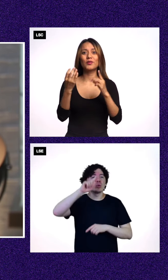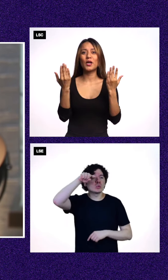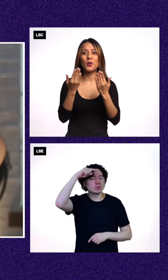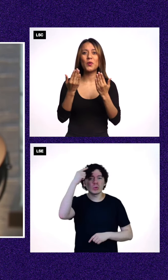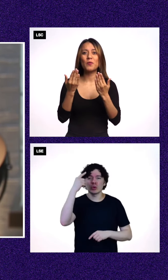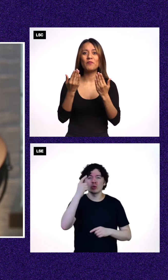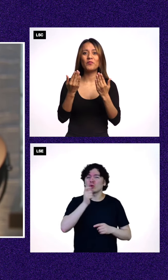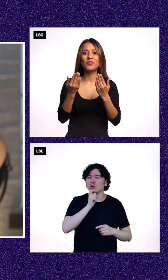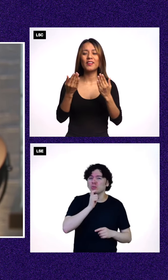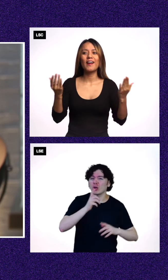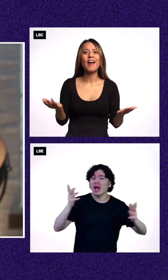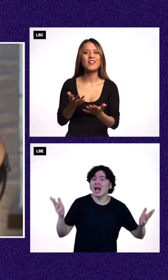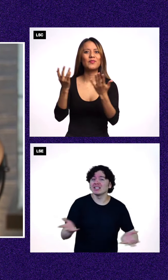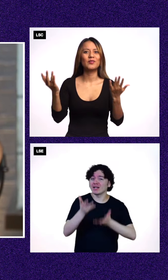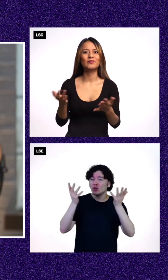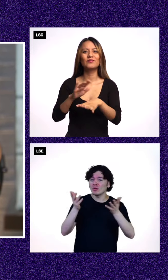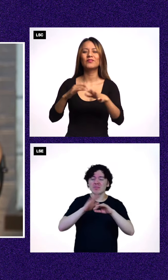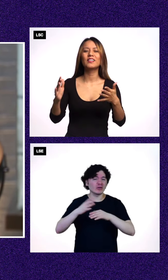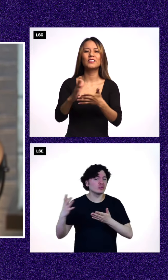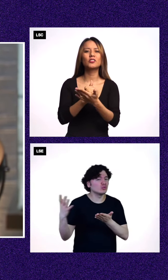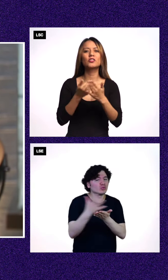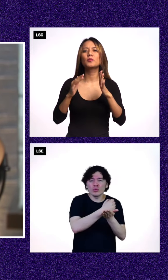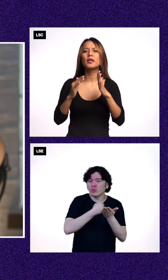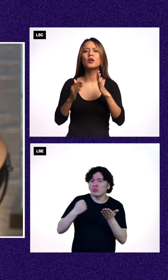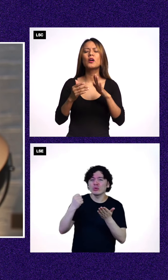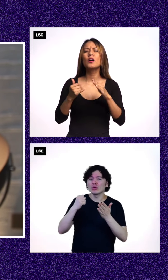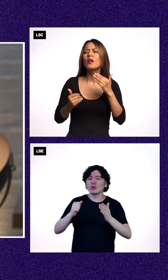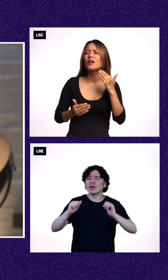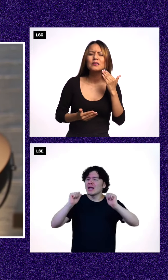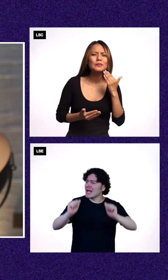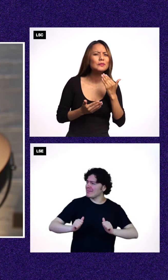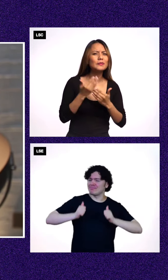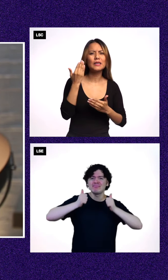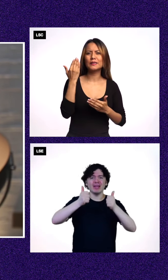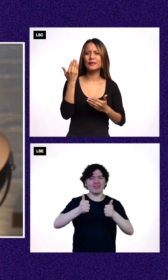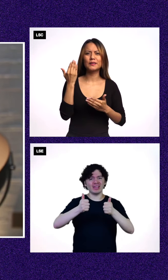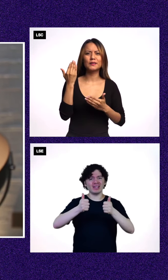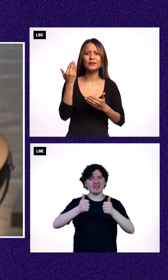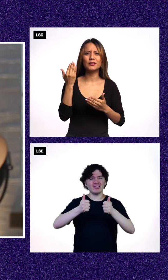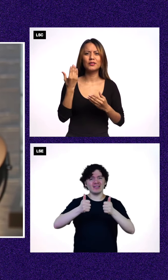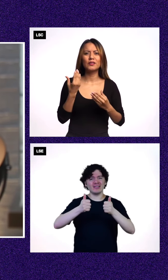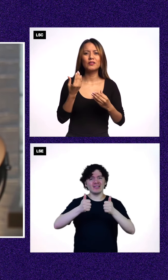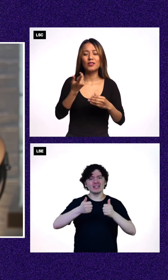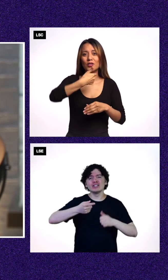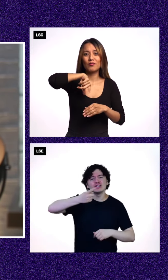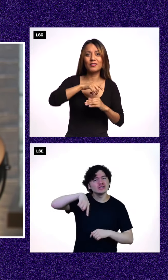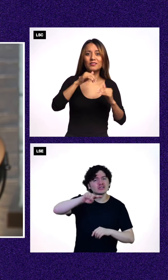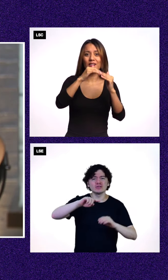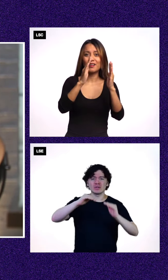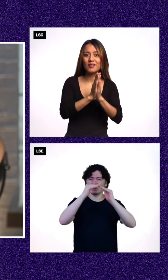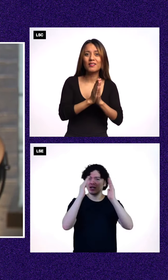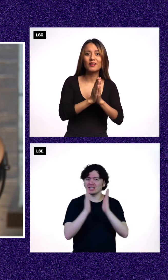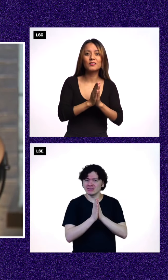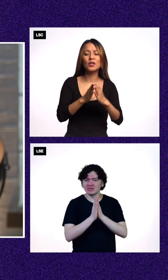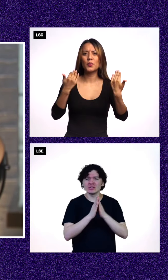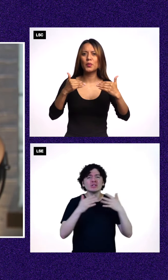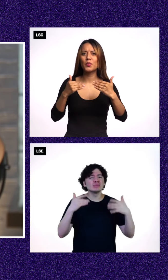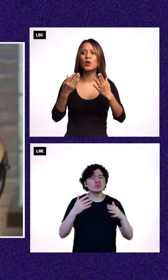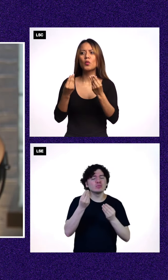no siempre ha sido así, ¿sabes? En las primeras etapas de nuestra iglesia, aún me acuerdo, a menudo, la